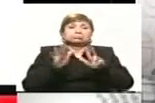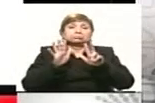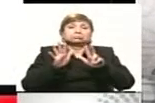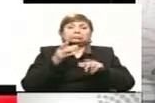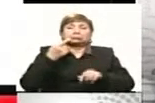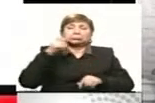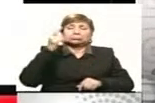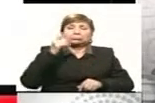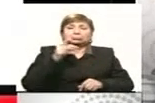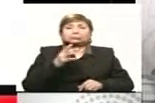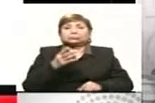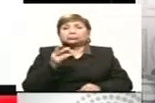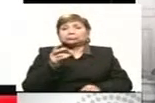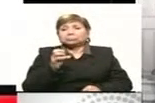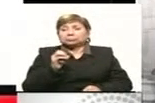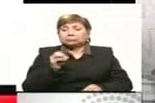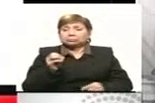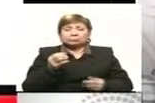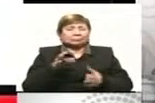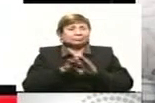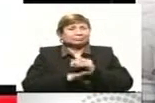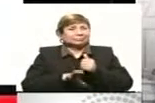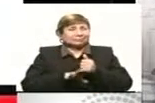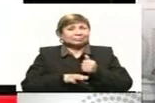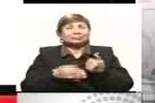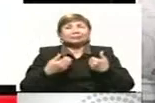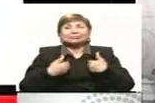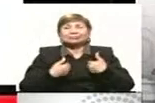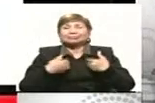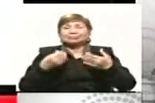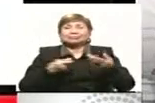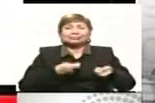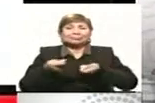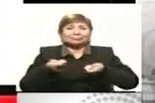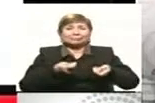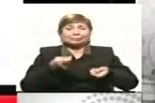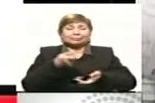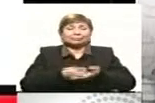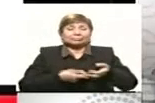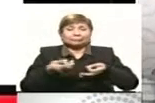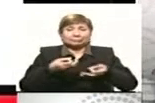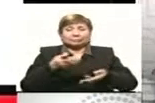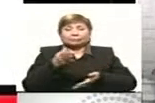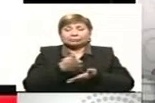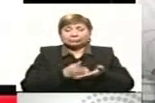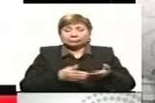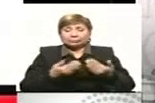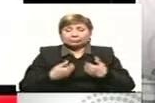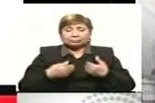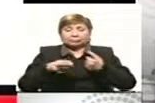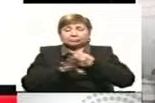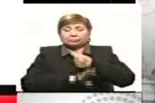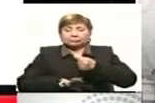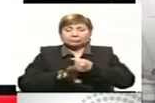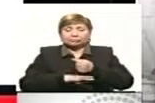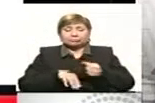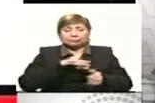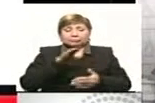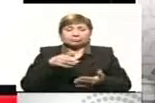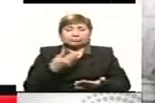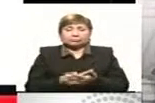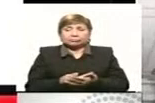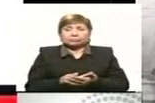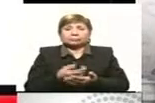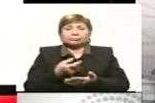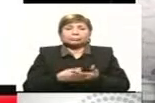8.600 millones de soles, que es básicamente el tema que tiene que ver con la administración del presupuesto público, que básicamente va con la reserva